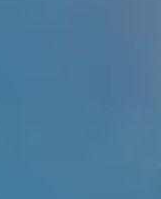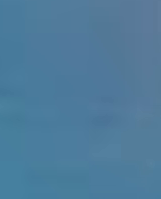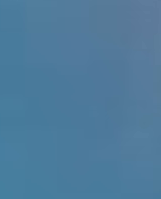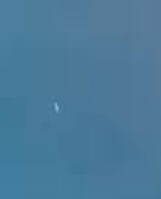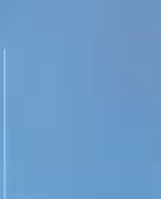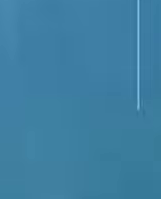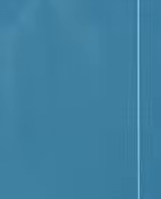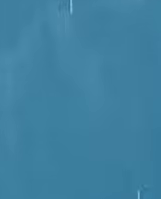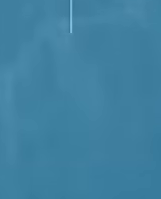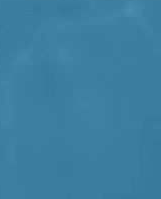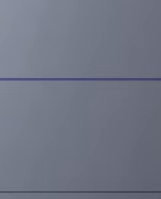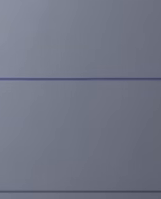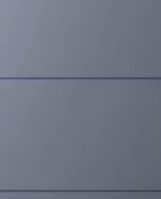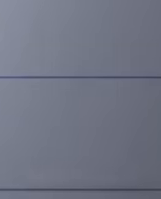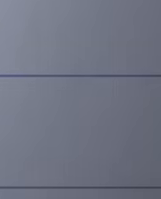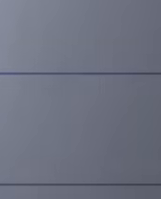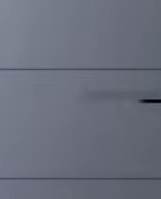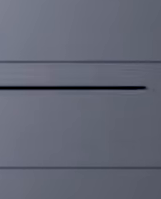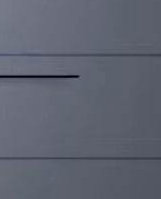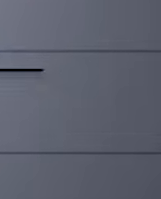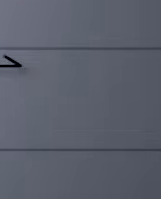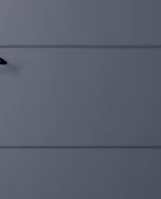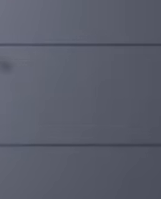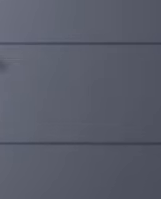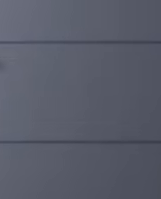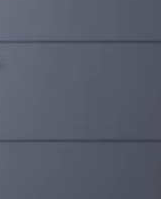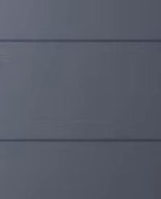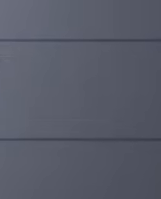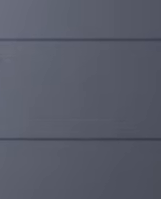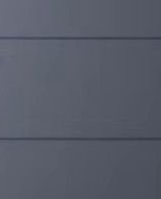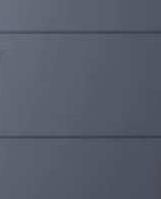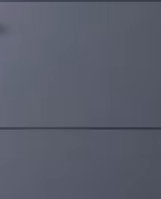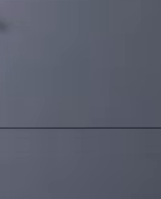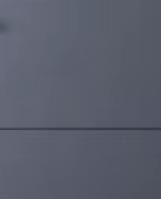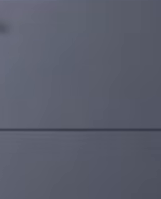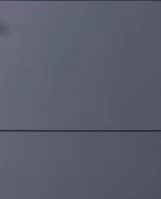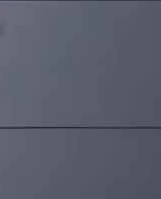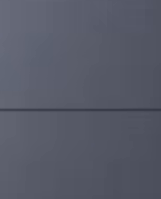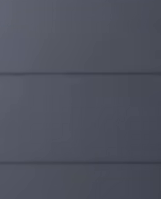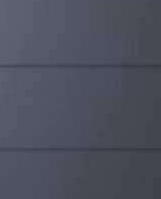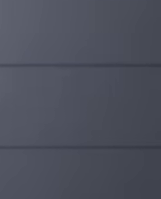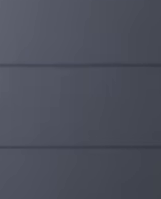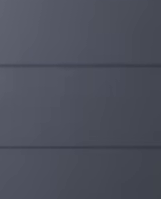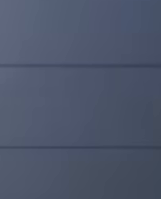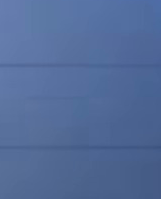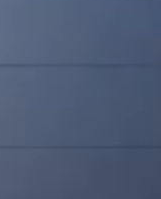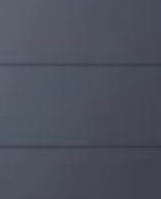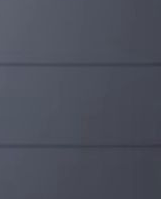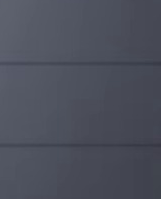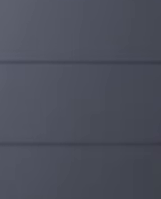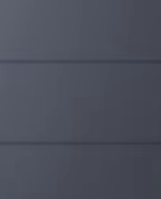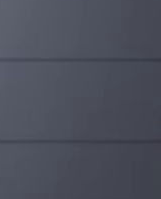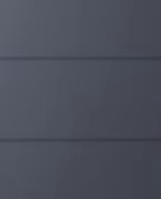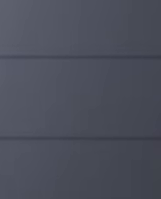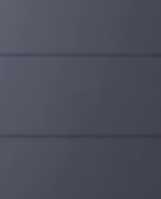están bienvenidos y bienvenidas a cateto adiacente en lado B Buscando el ángulo de la información es el primer